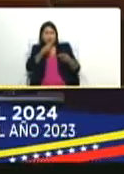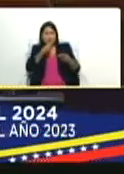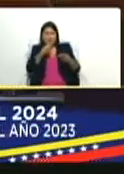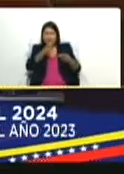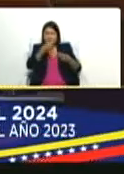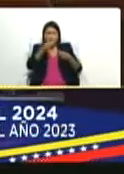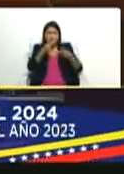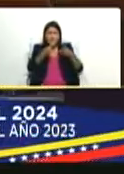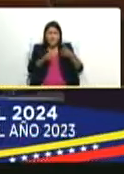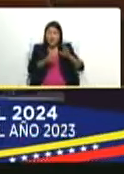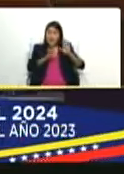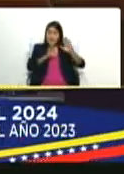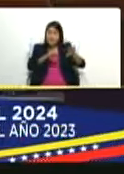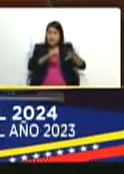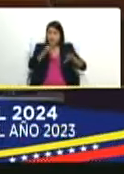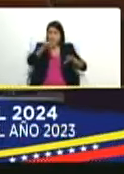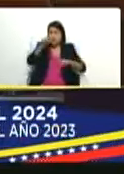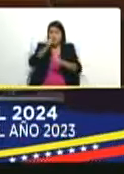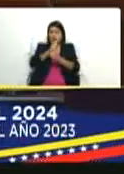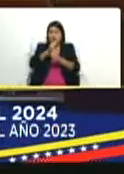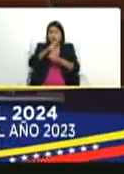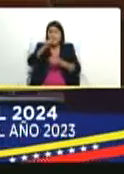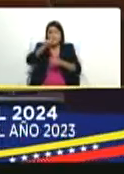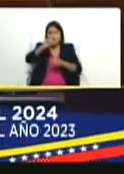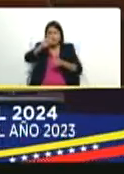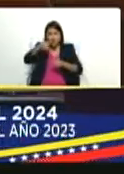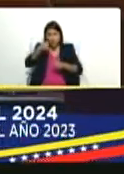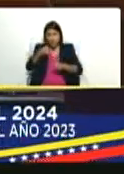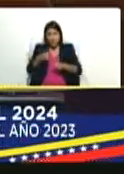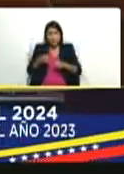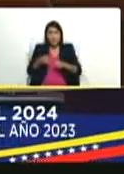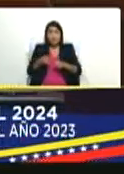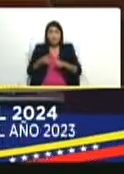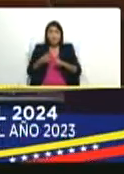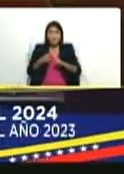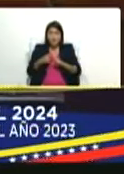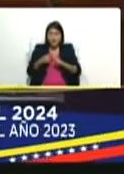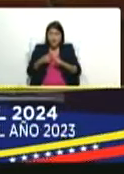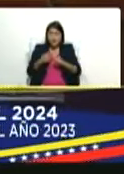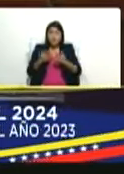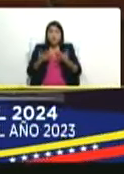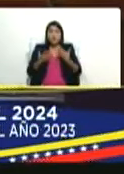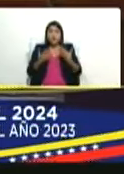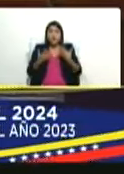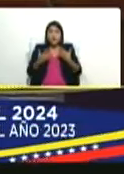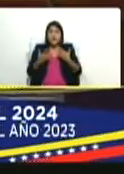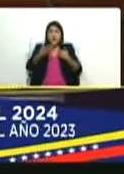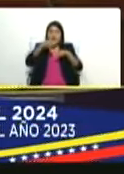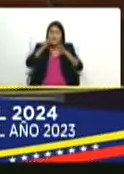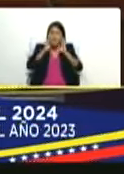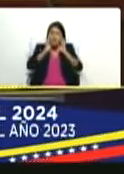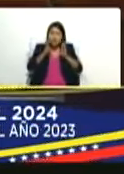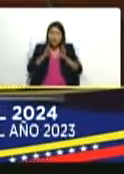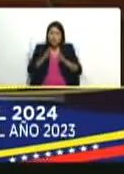van en beneficio de nuestros trabajadores y la provisión correspondiente a la atención de